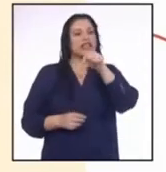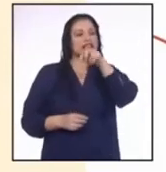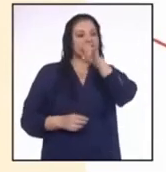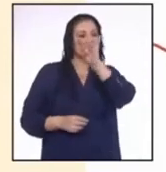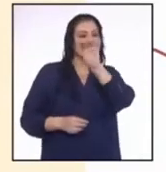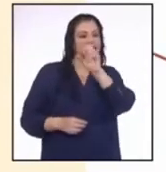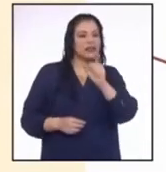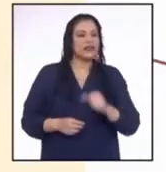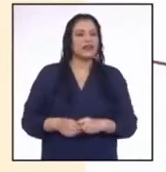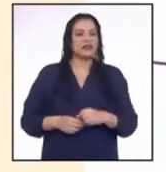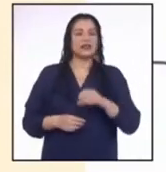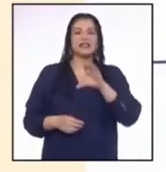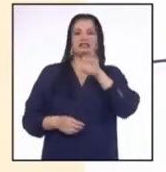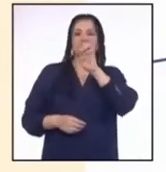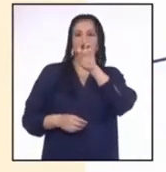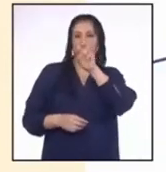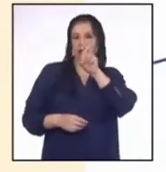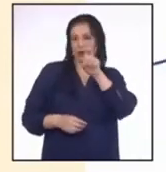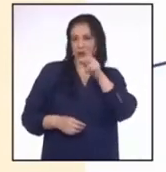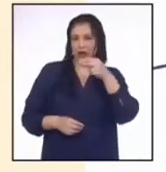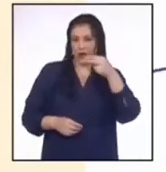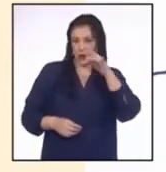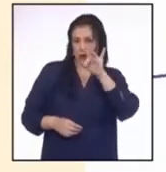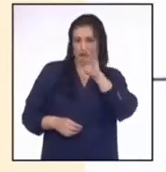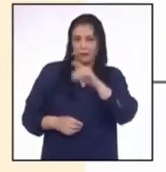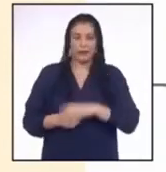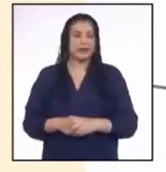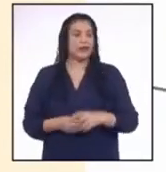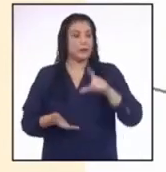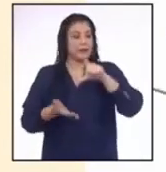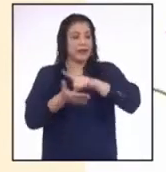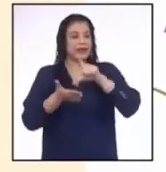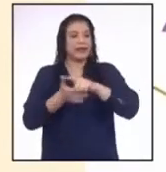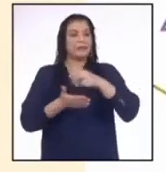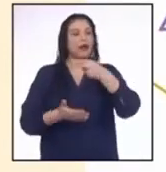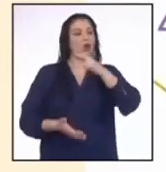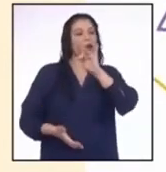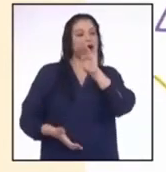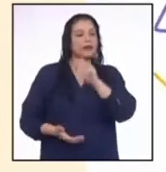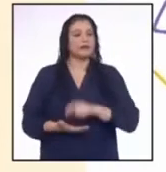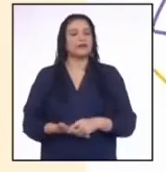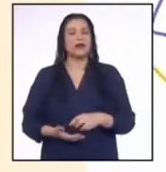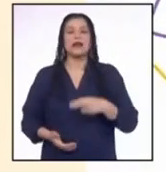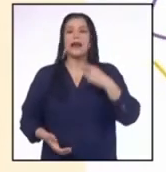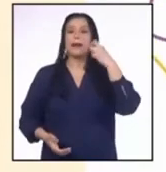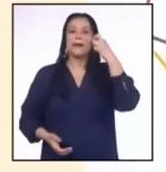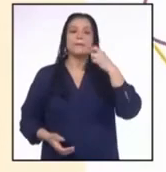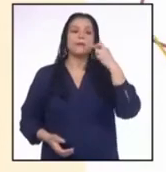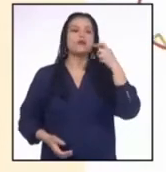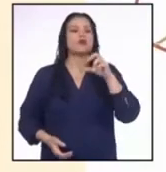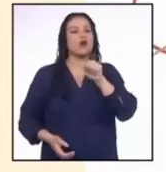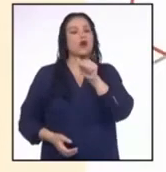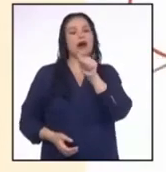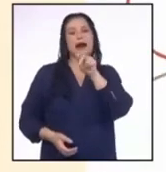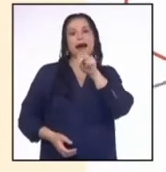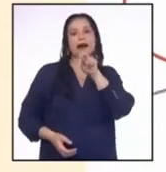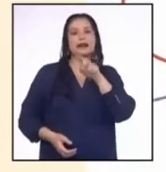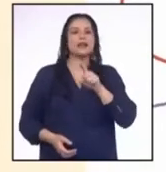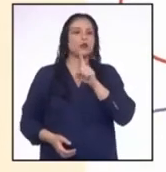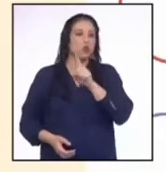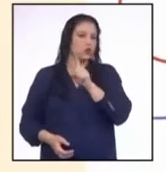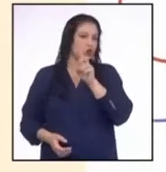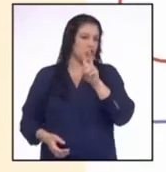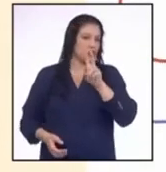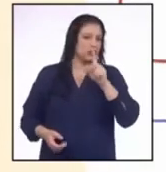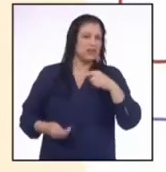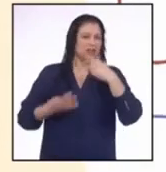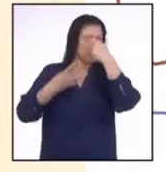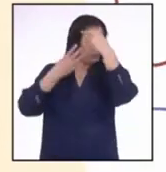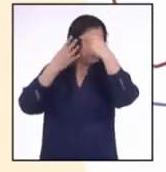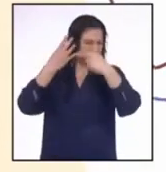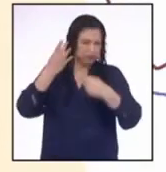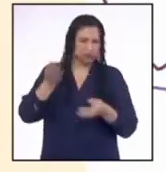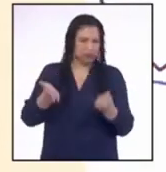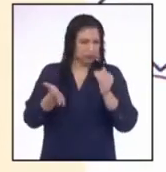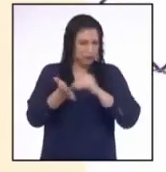Águila en Huancavelica, Huance en Lima, Ángel 1, 2 y 3 en Puno, entre